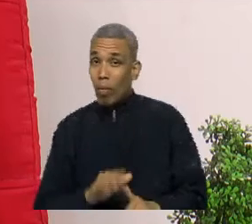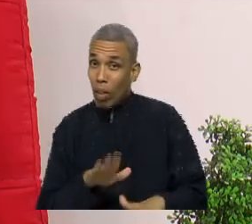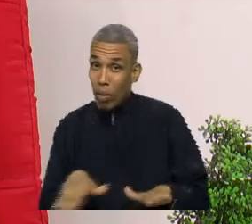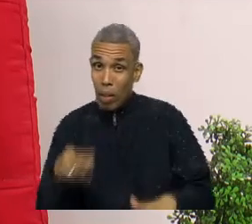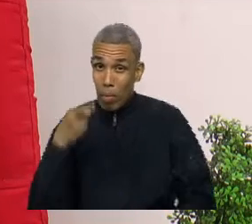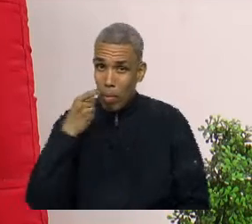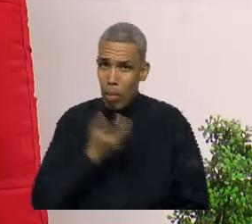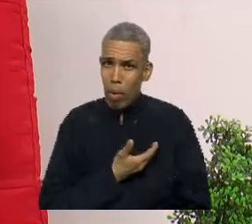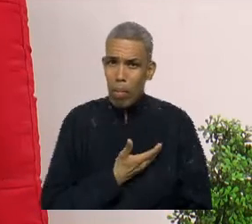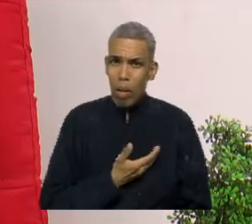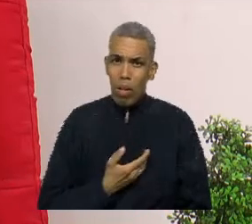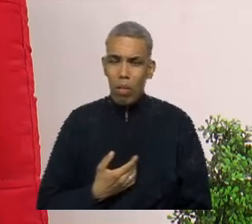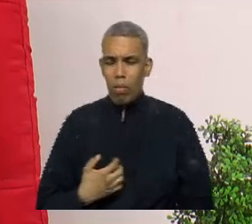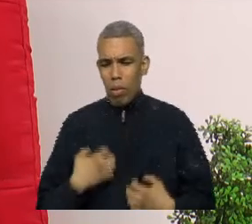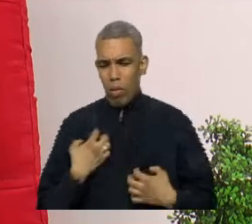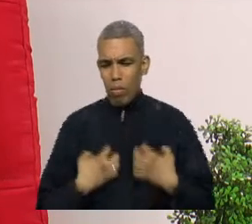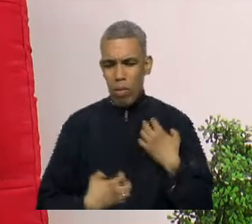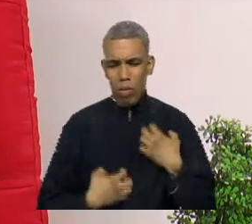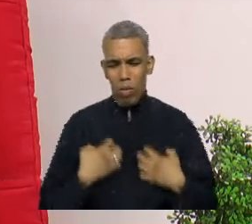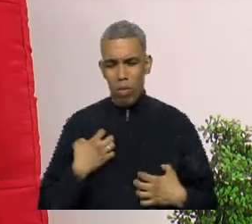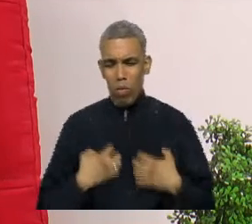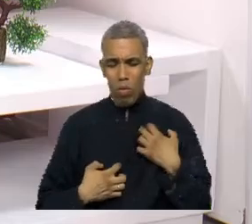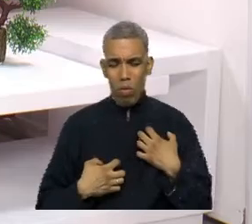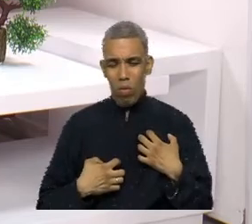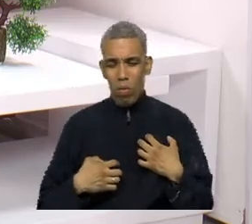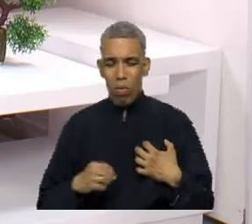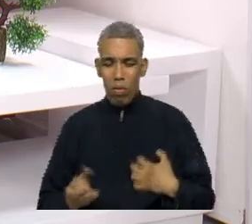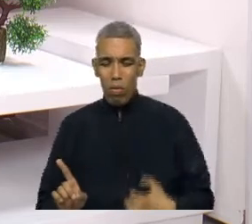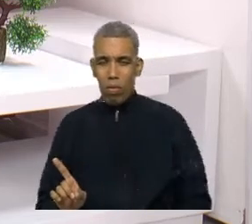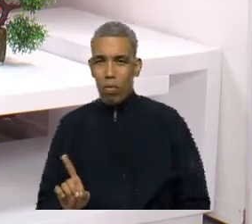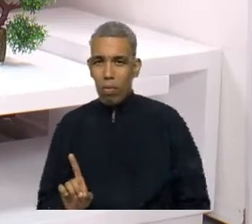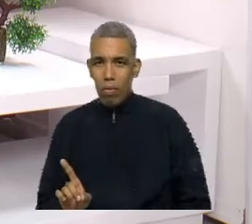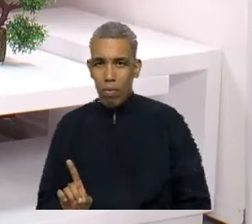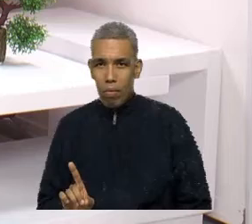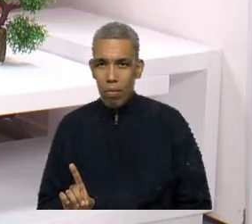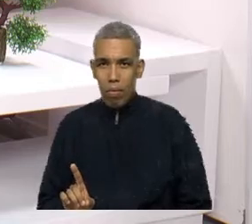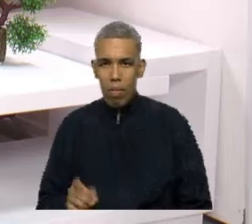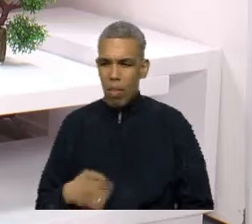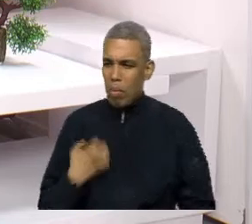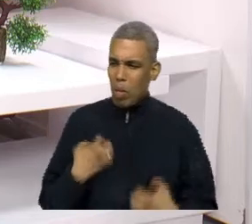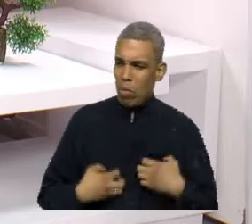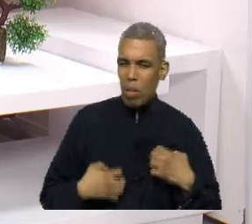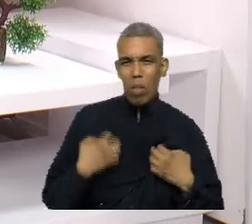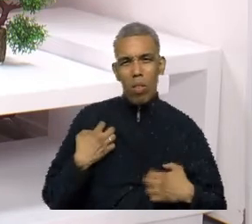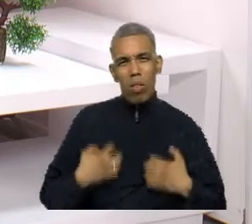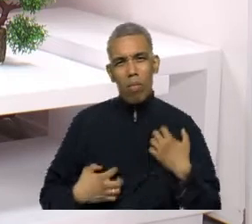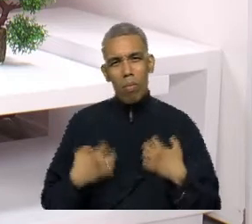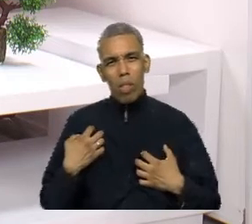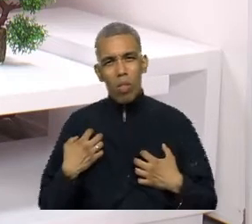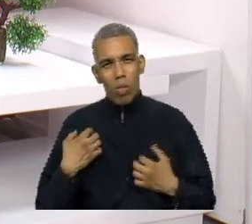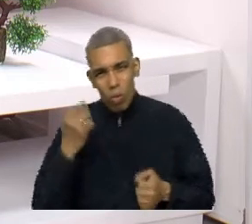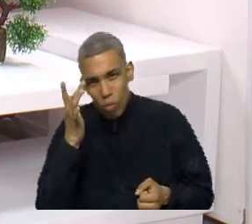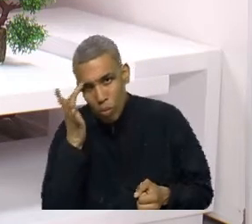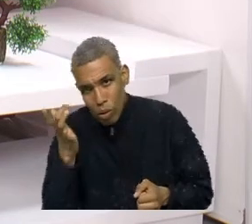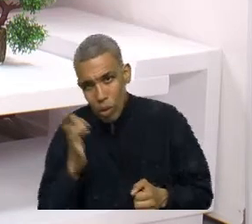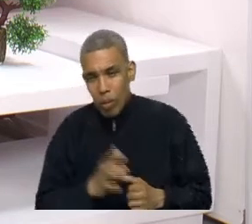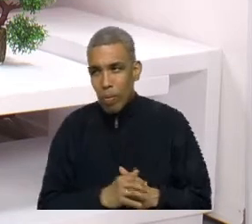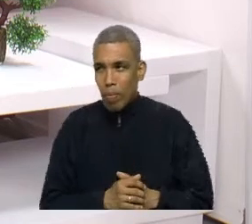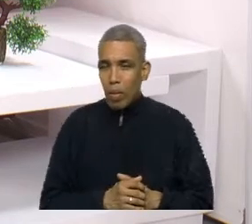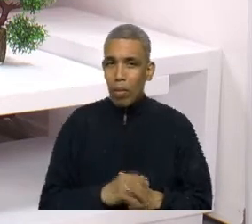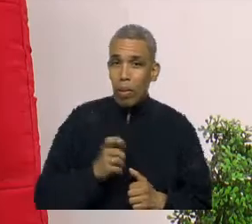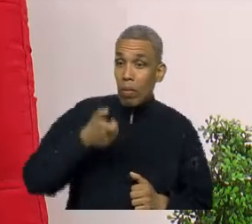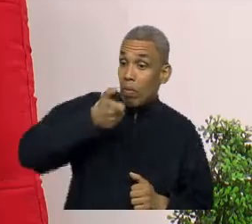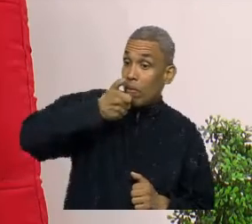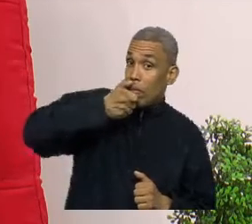abuelos muy queridos, pero a veces son un poquito tercos, sí, que le tienen mucho miedo a la medicación inhalada.